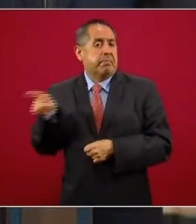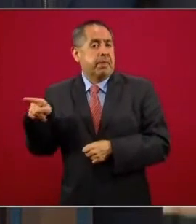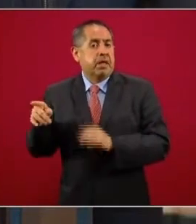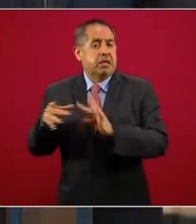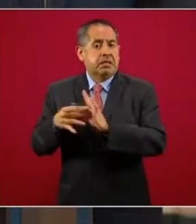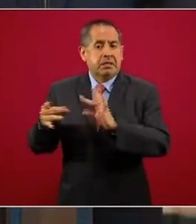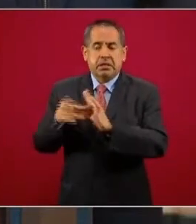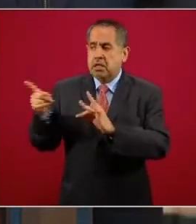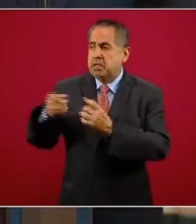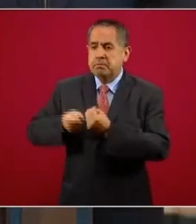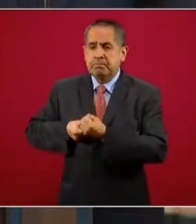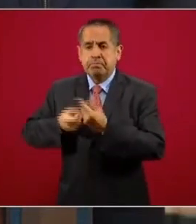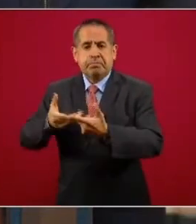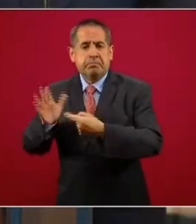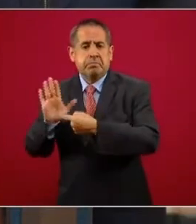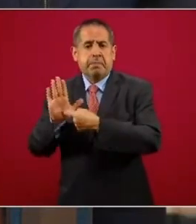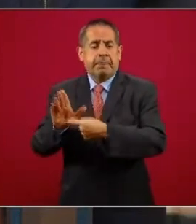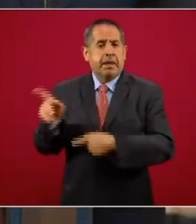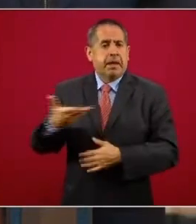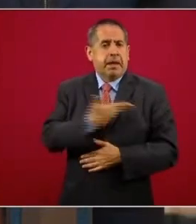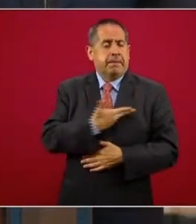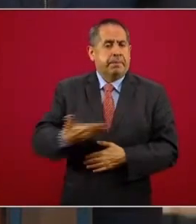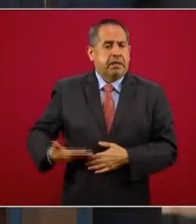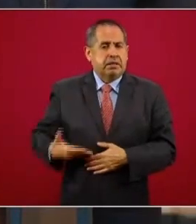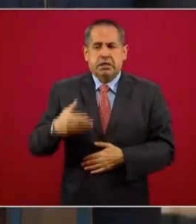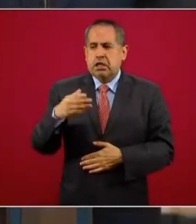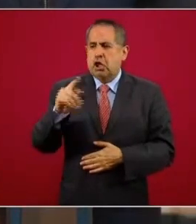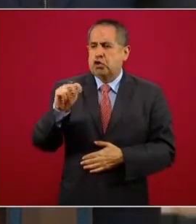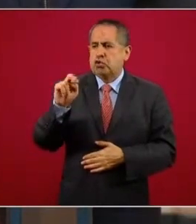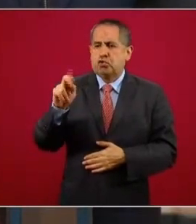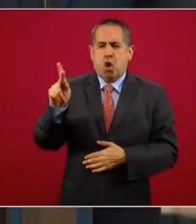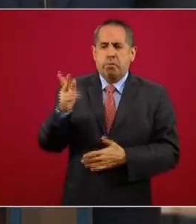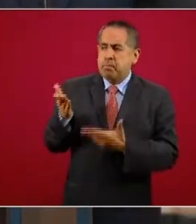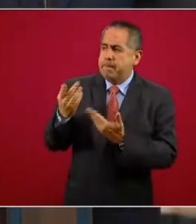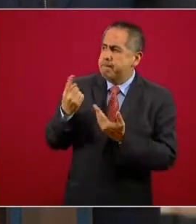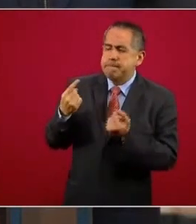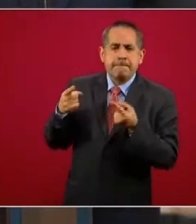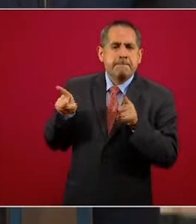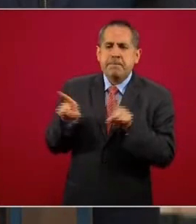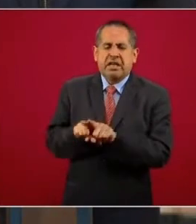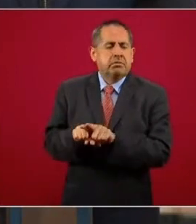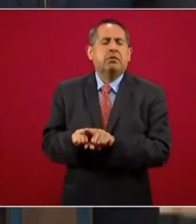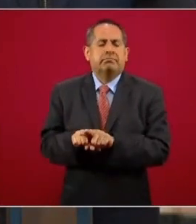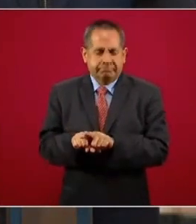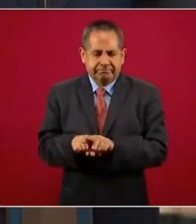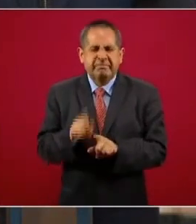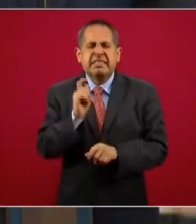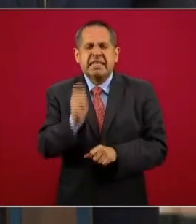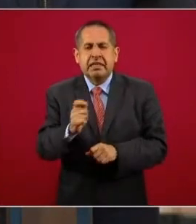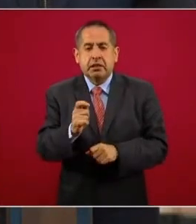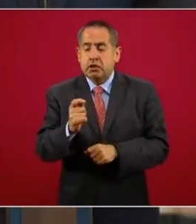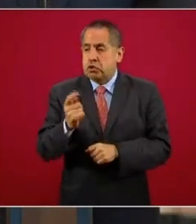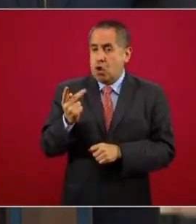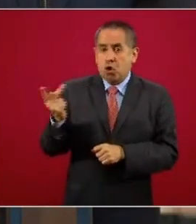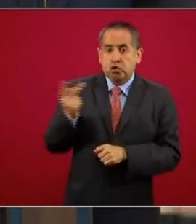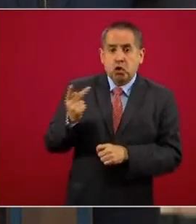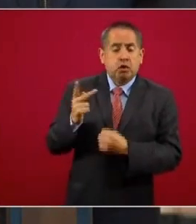lo expuesto por el presidente donald trump somos países